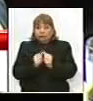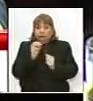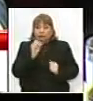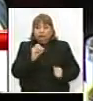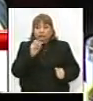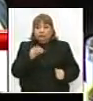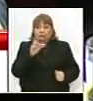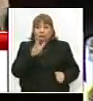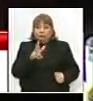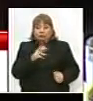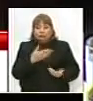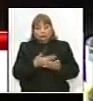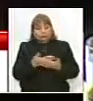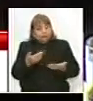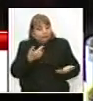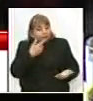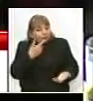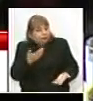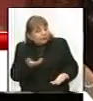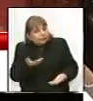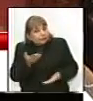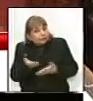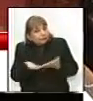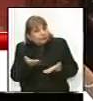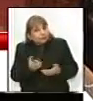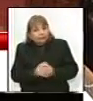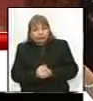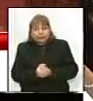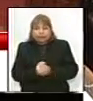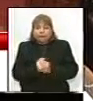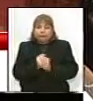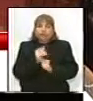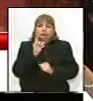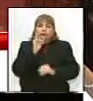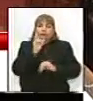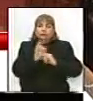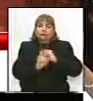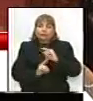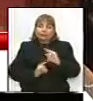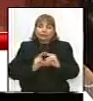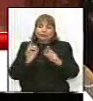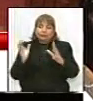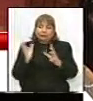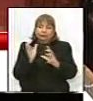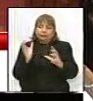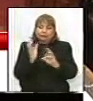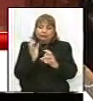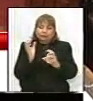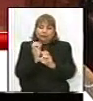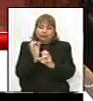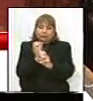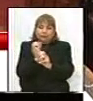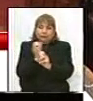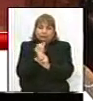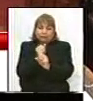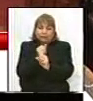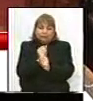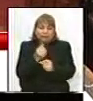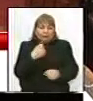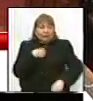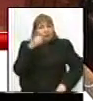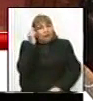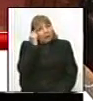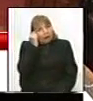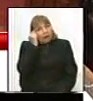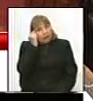población electoral, es decir, es a un universo reducido. Entonces, si estamos pensando, yo quiero decir